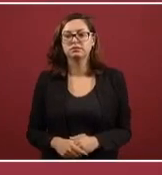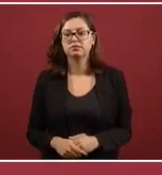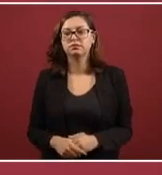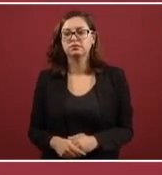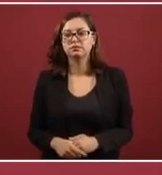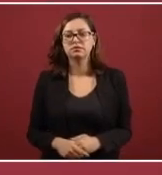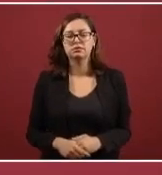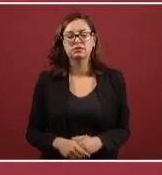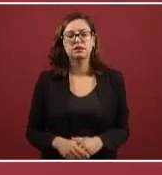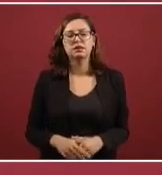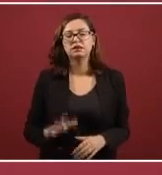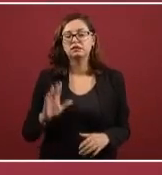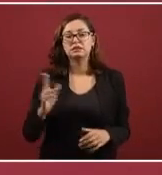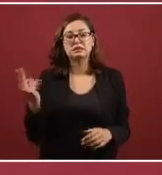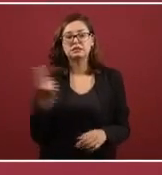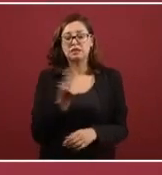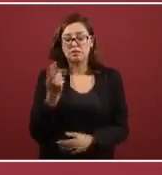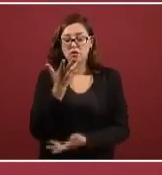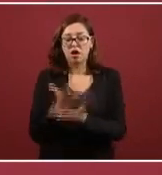pensando hacia adelante,